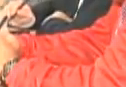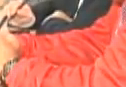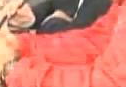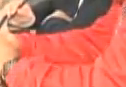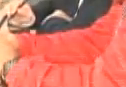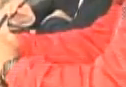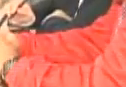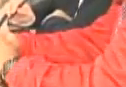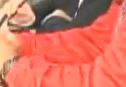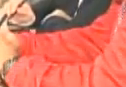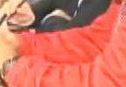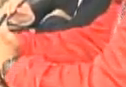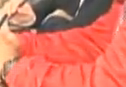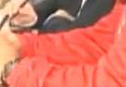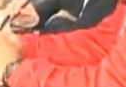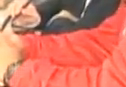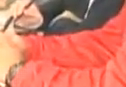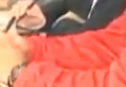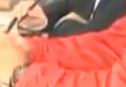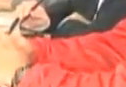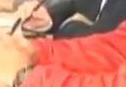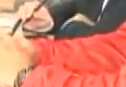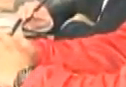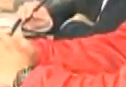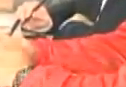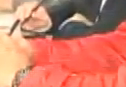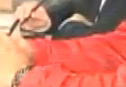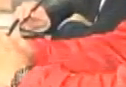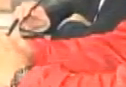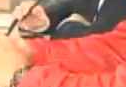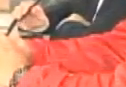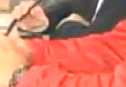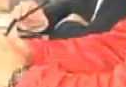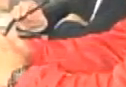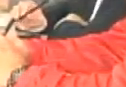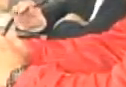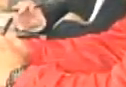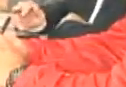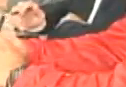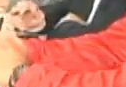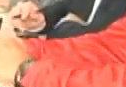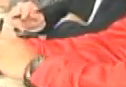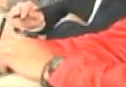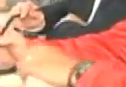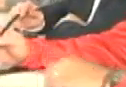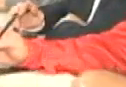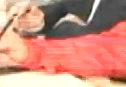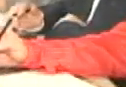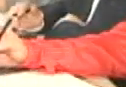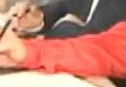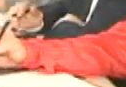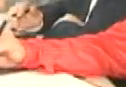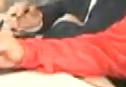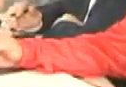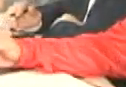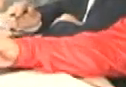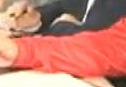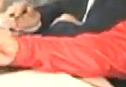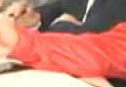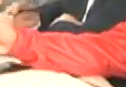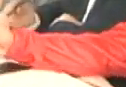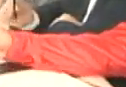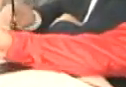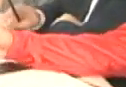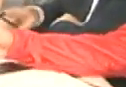Buenas noches pues a toda Venezuela mis saludos solidarios en este lunes bonito